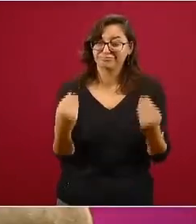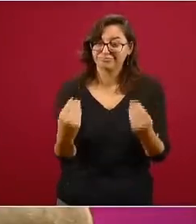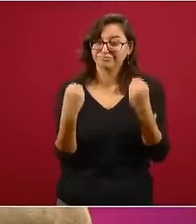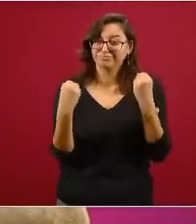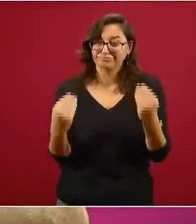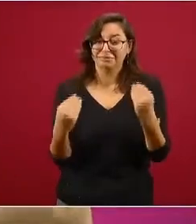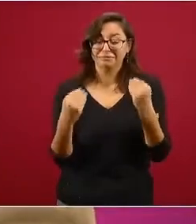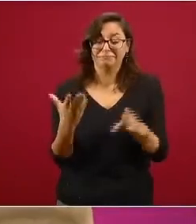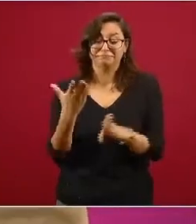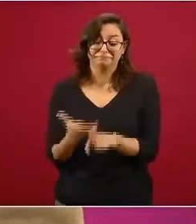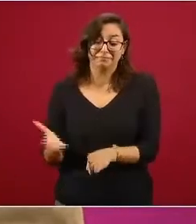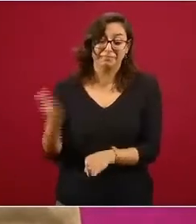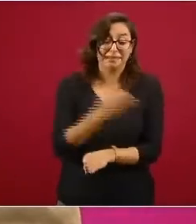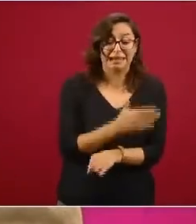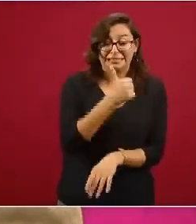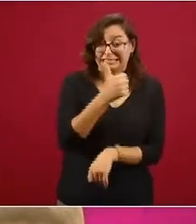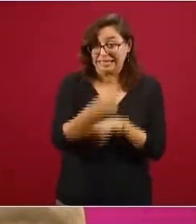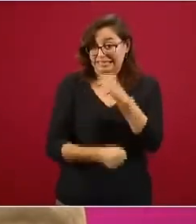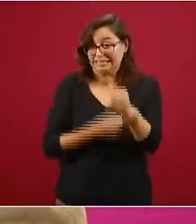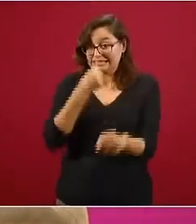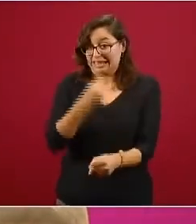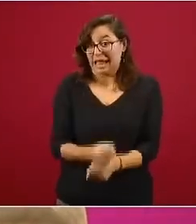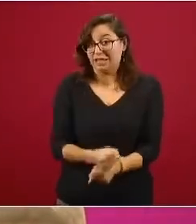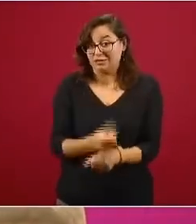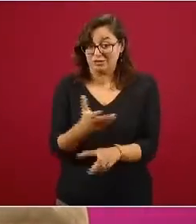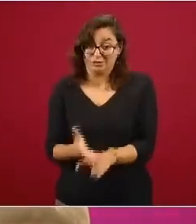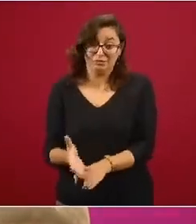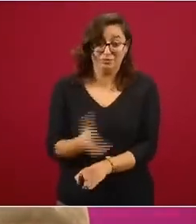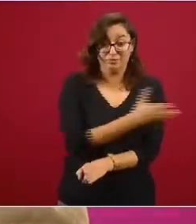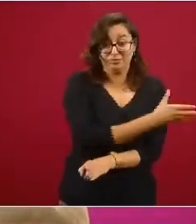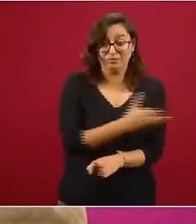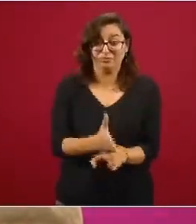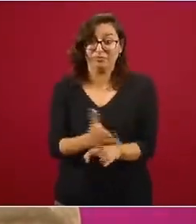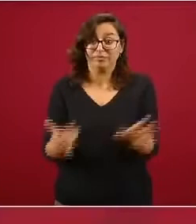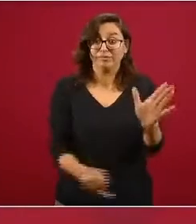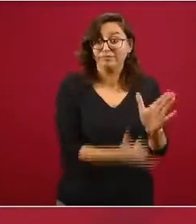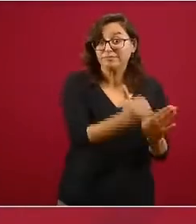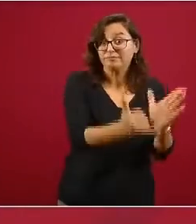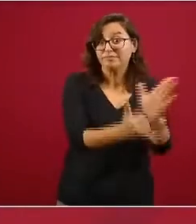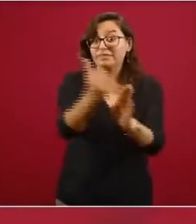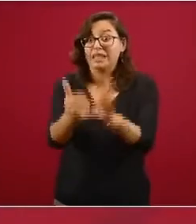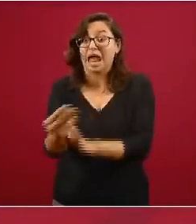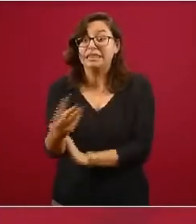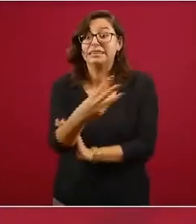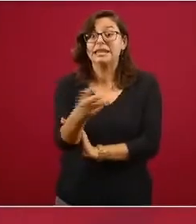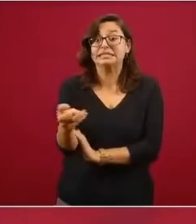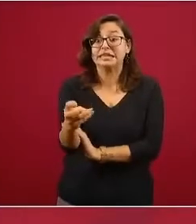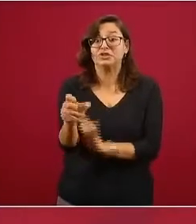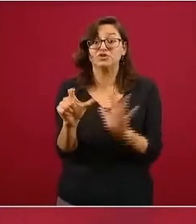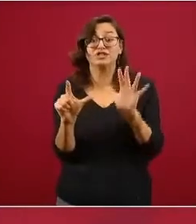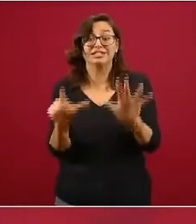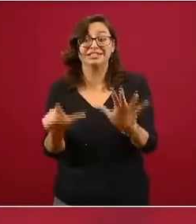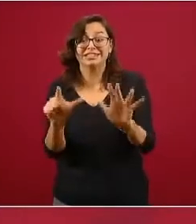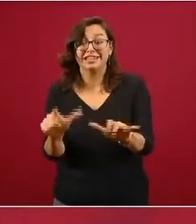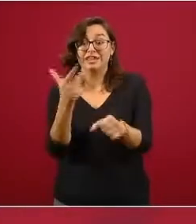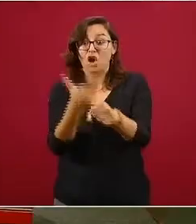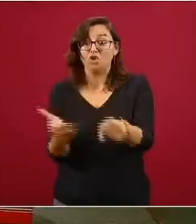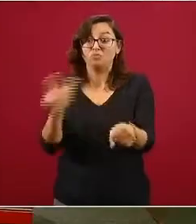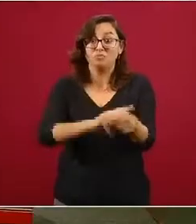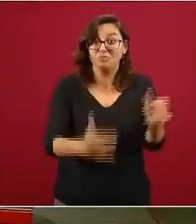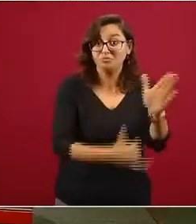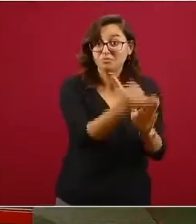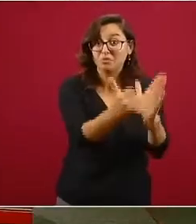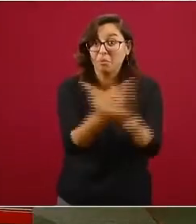En el sexenio pasado, que teníamos la expectativa de que se hubieran construido 317 hospitales, no